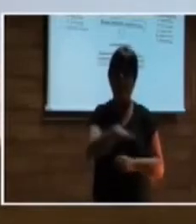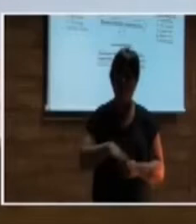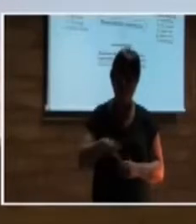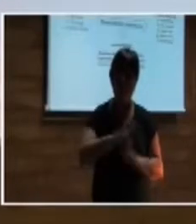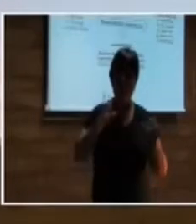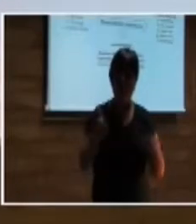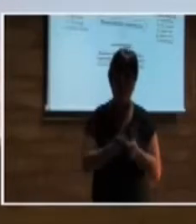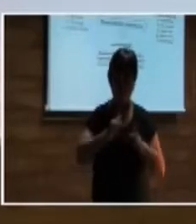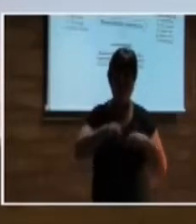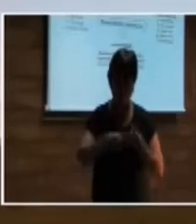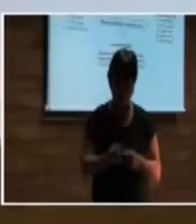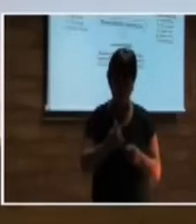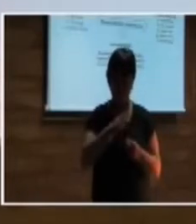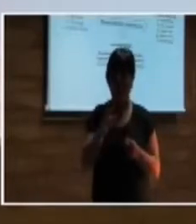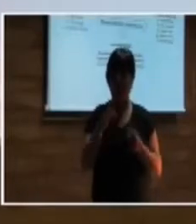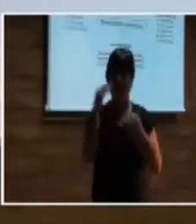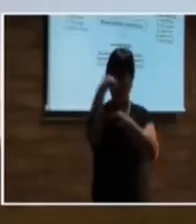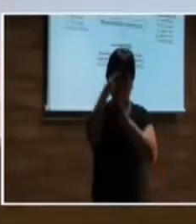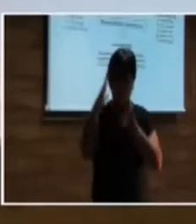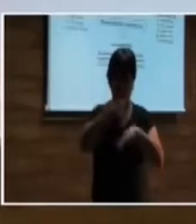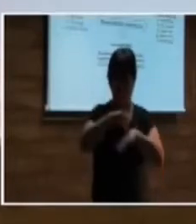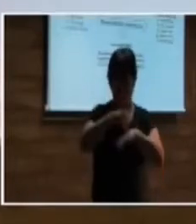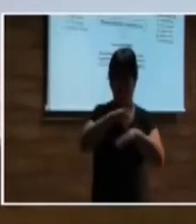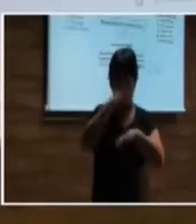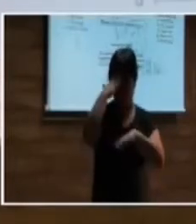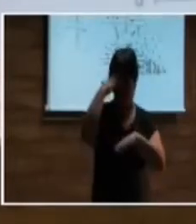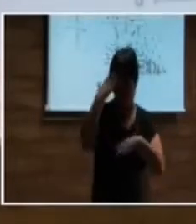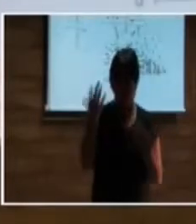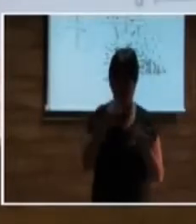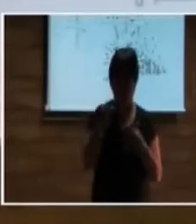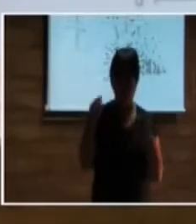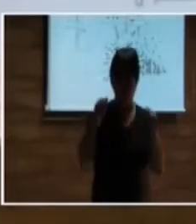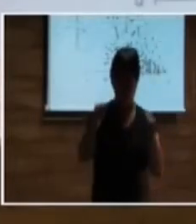atención primaria y para contención y formación de médicos.